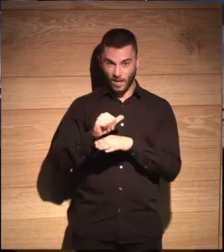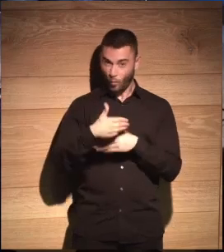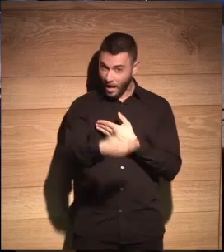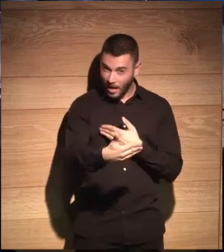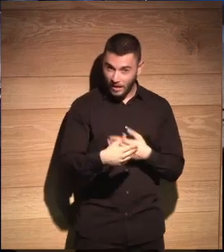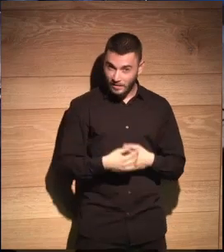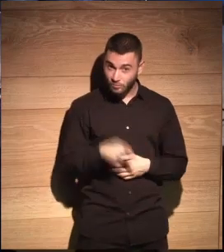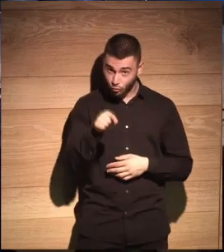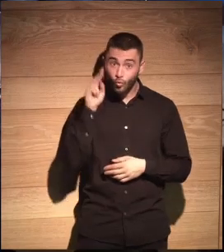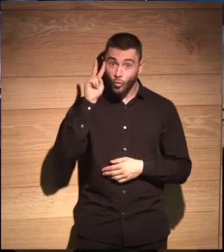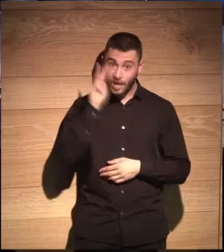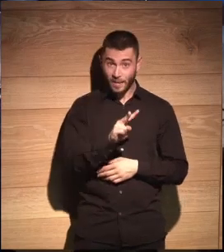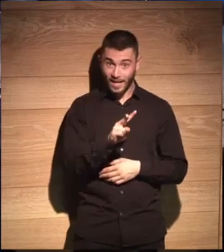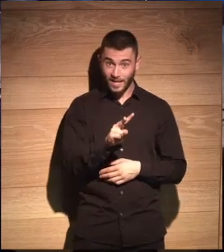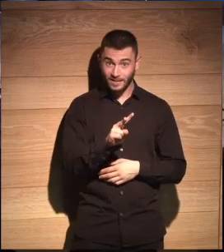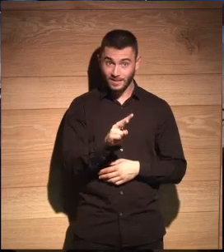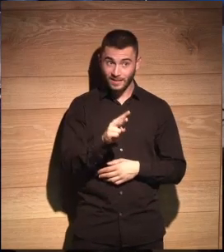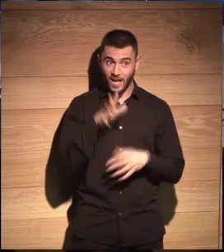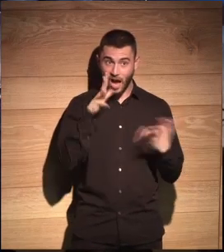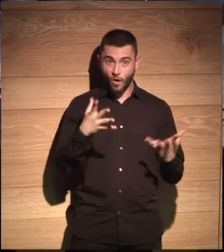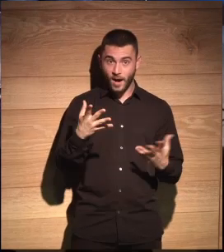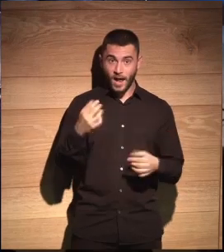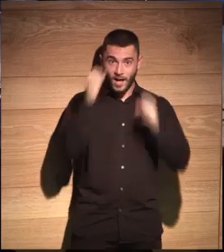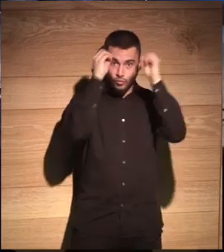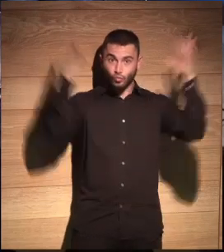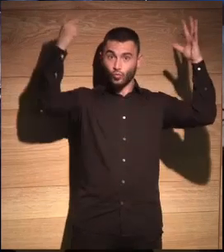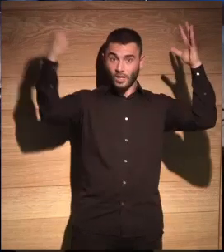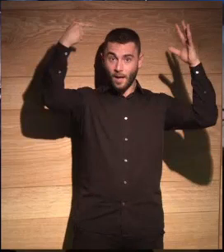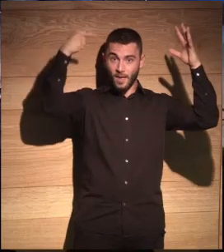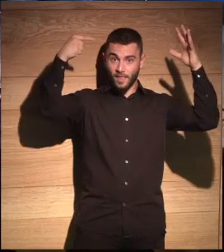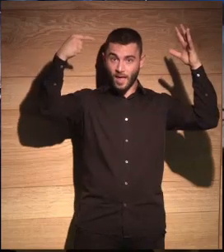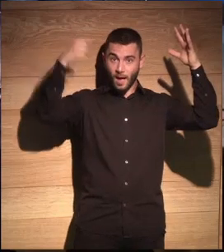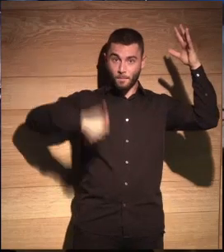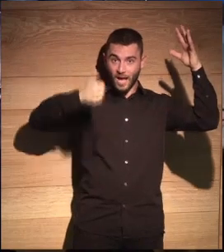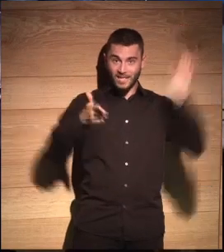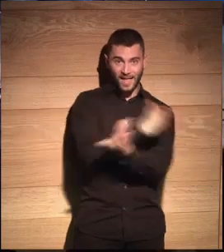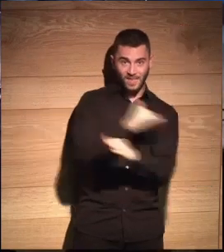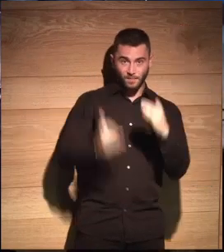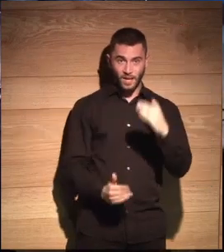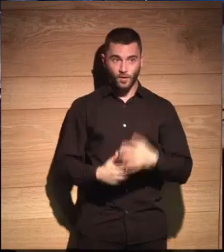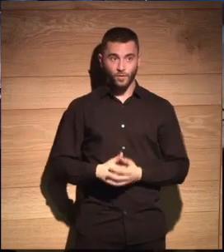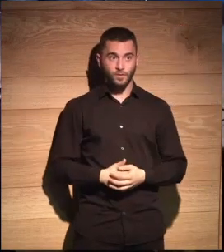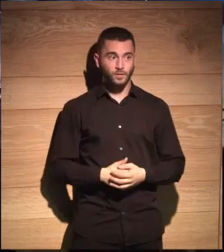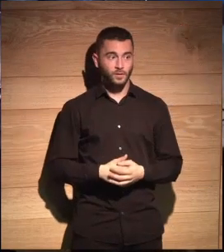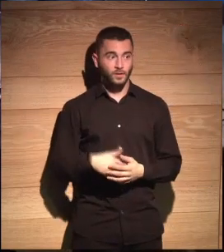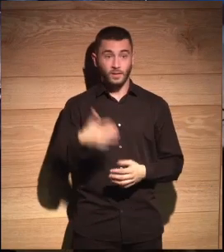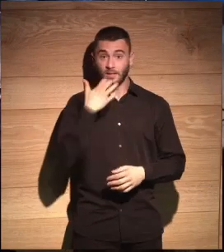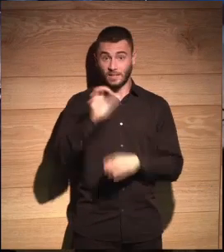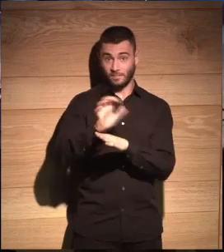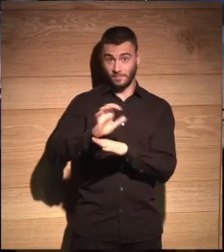de Blacksad? ¿La verías? ¿Ahora la tienes más en tu cabeza que antes? La verías, que decir que si la hacen voy a ir a